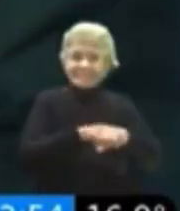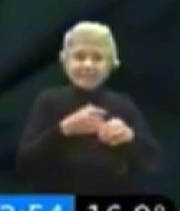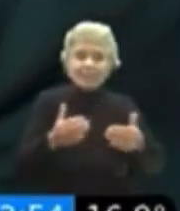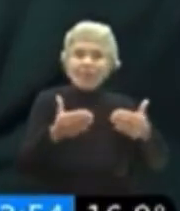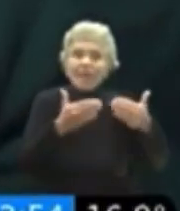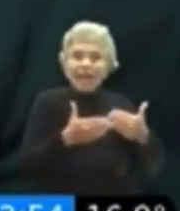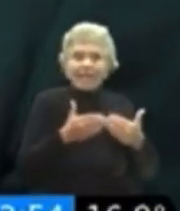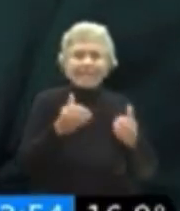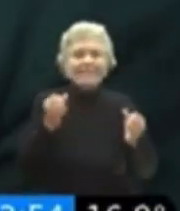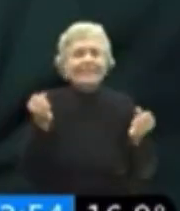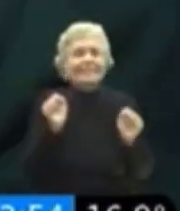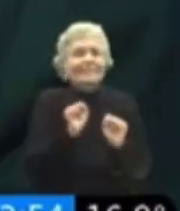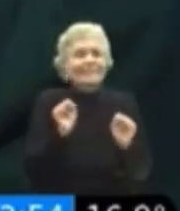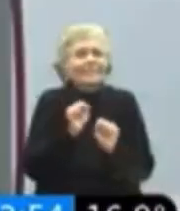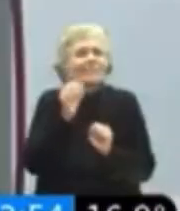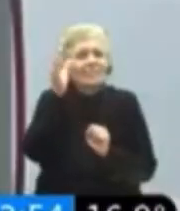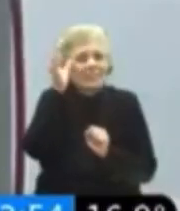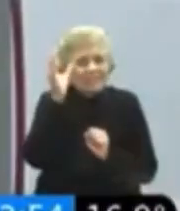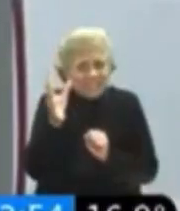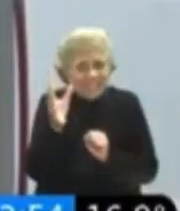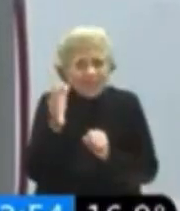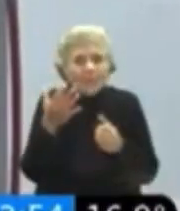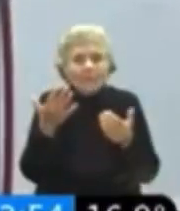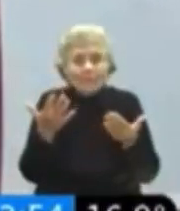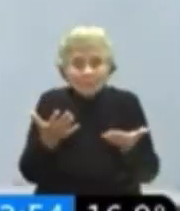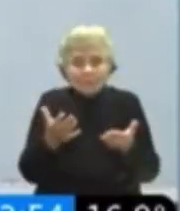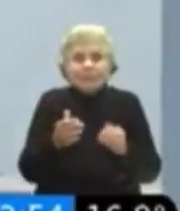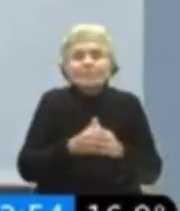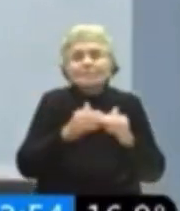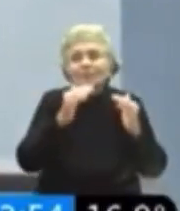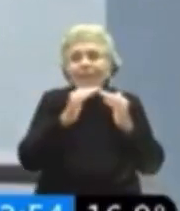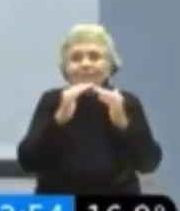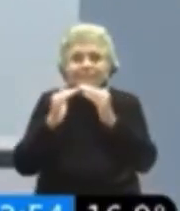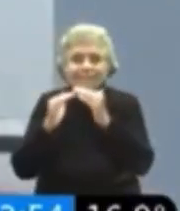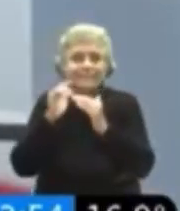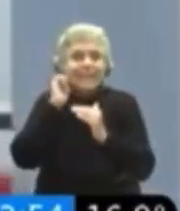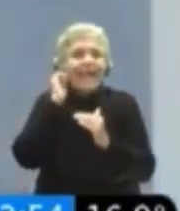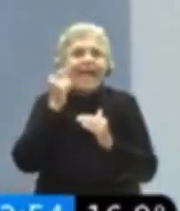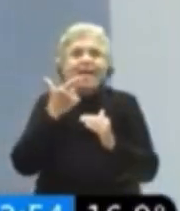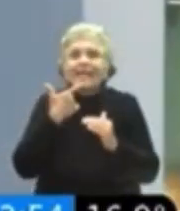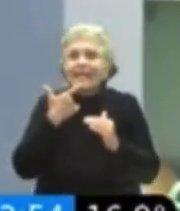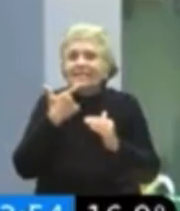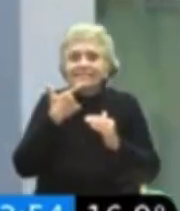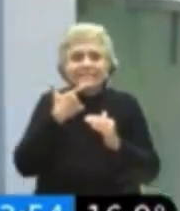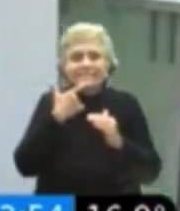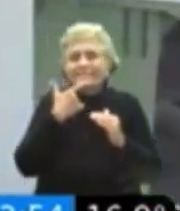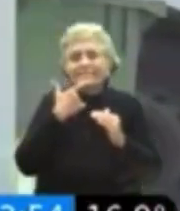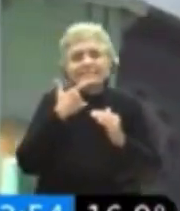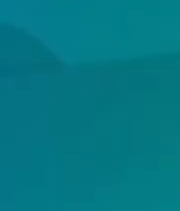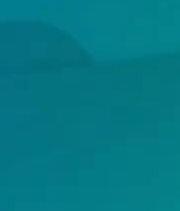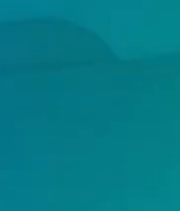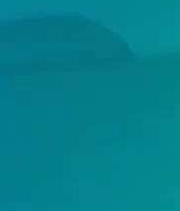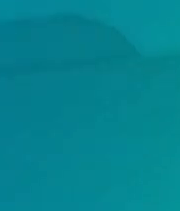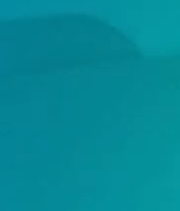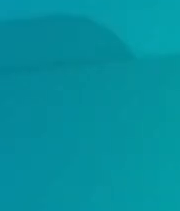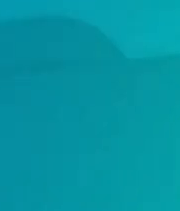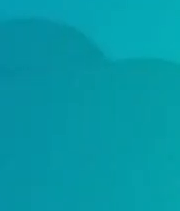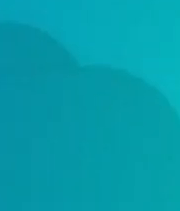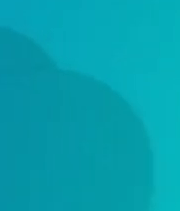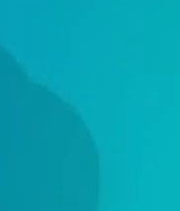de gas por parte de los domicilios haya aumentado exponencialmente.